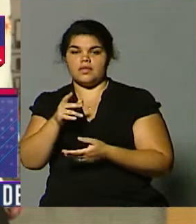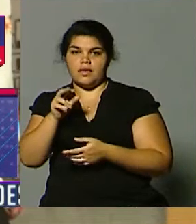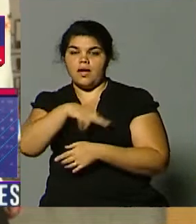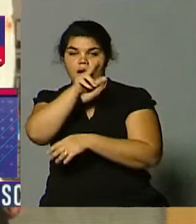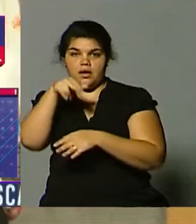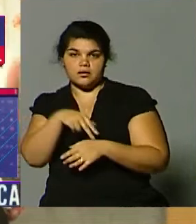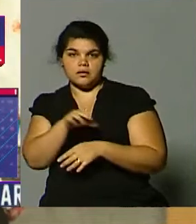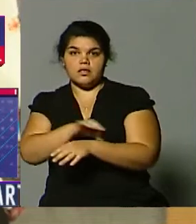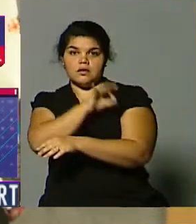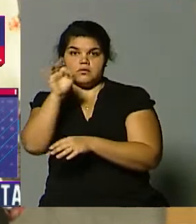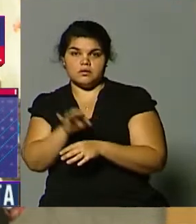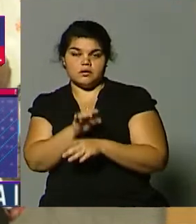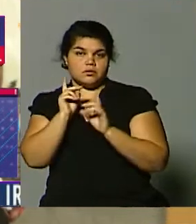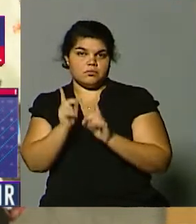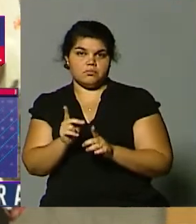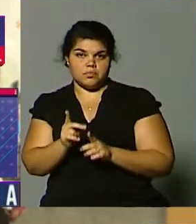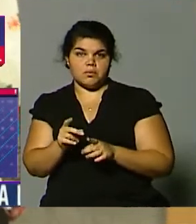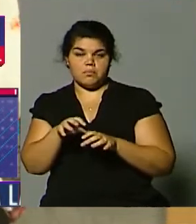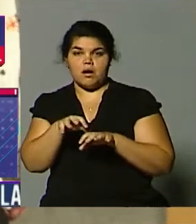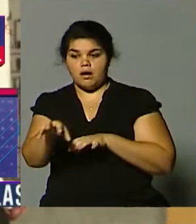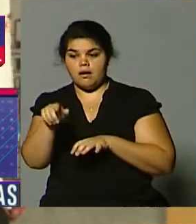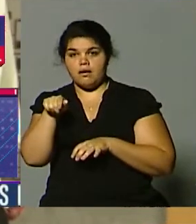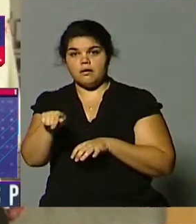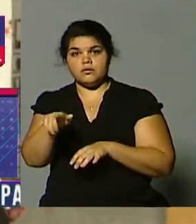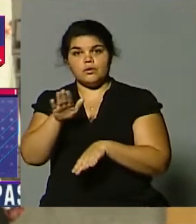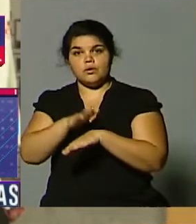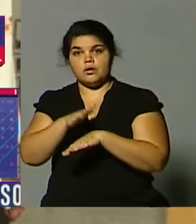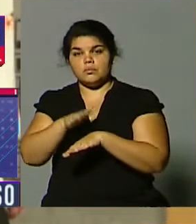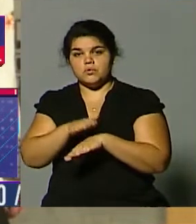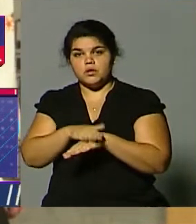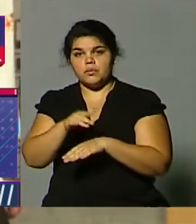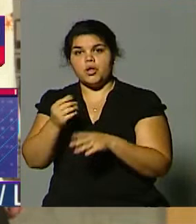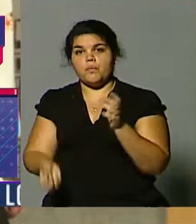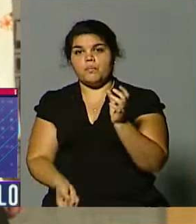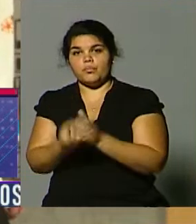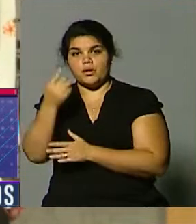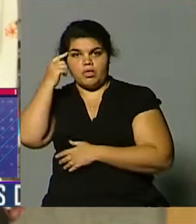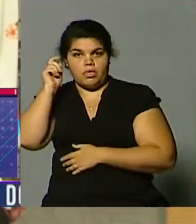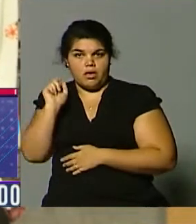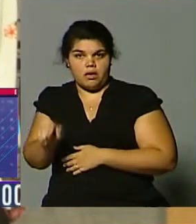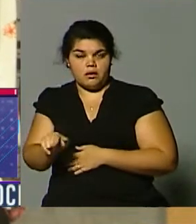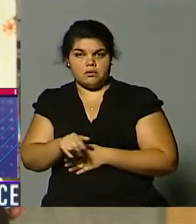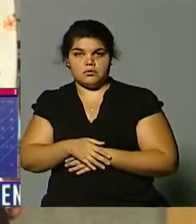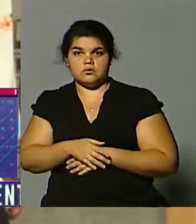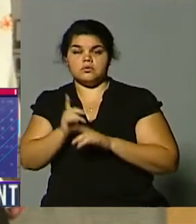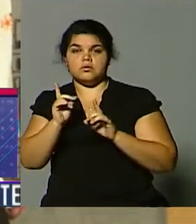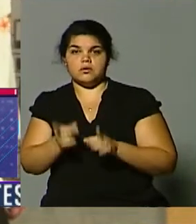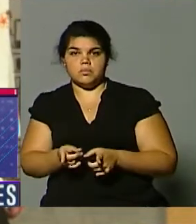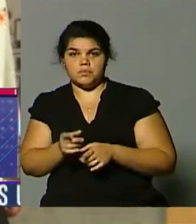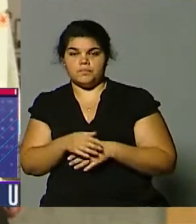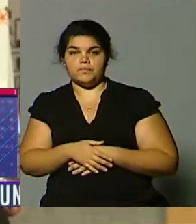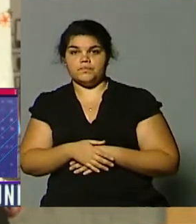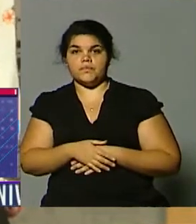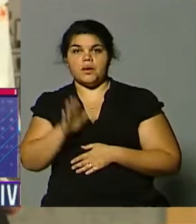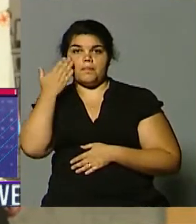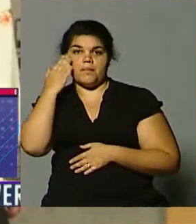que es el área que justamente ideó y generó esta propuesta. A través de nuestra